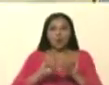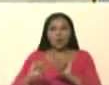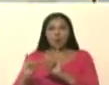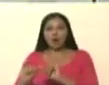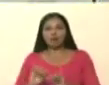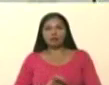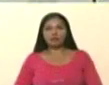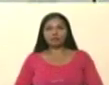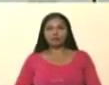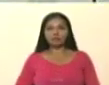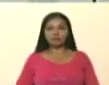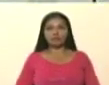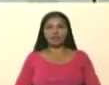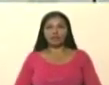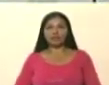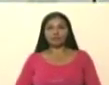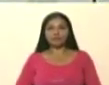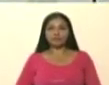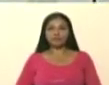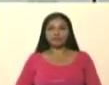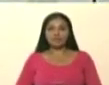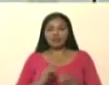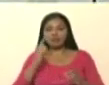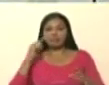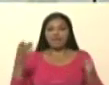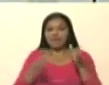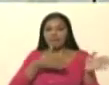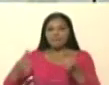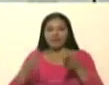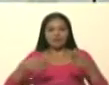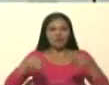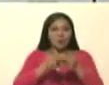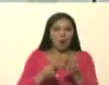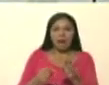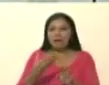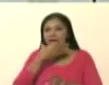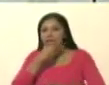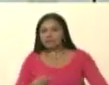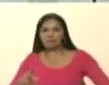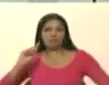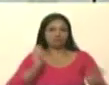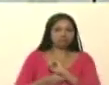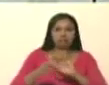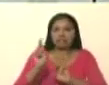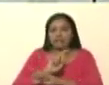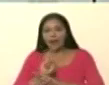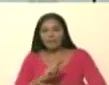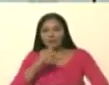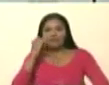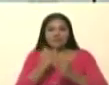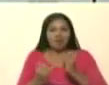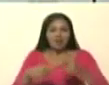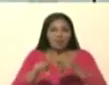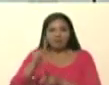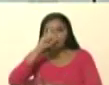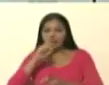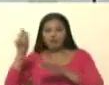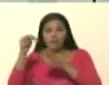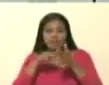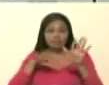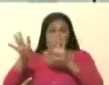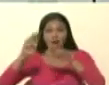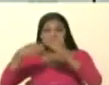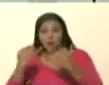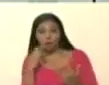vienen los vientos decembrinos ya empieza la recta final del año 2019